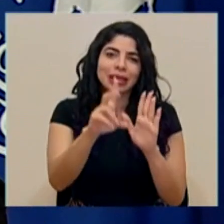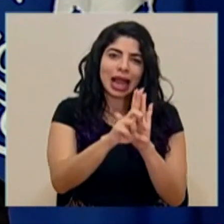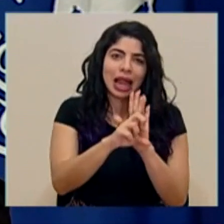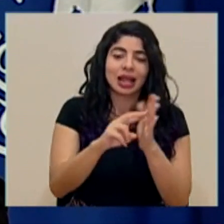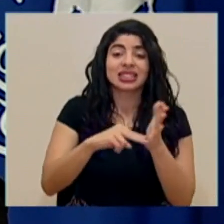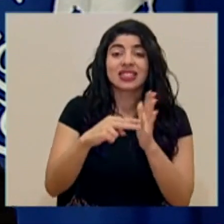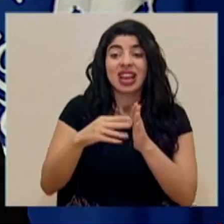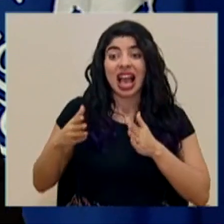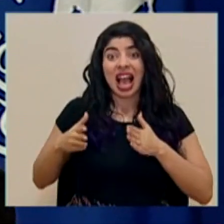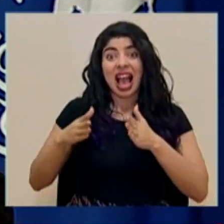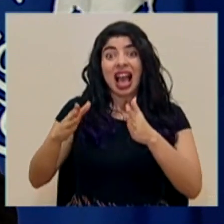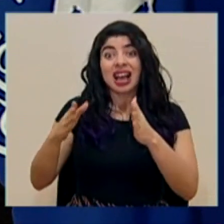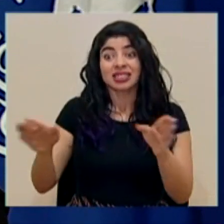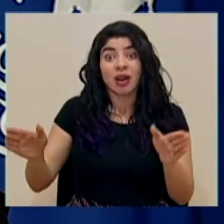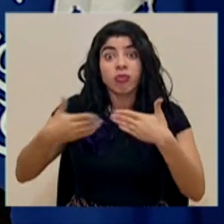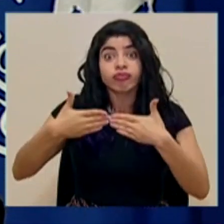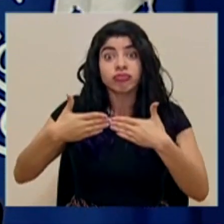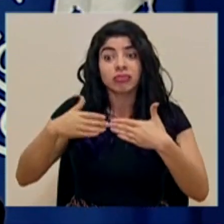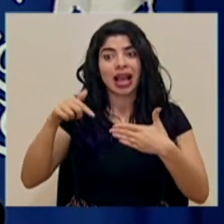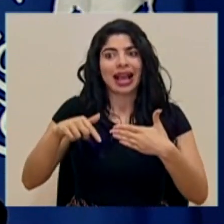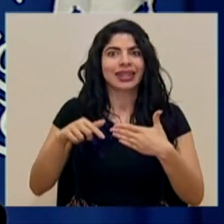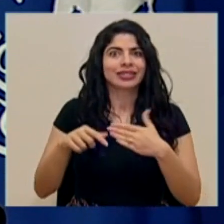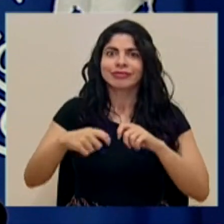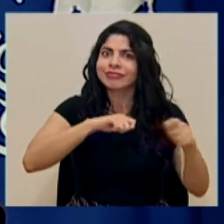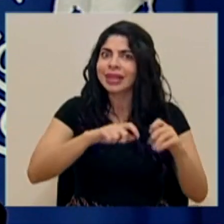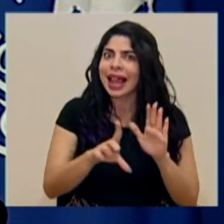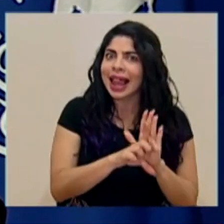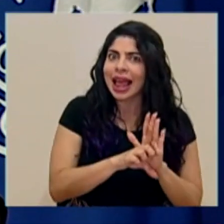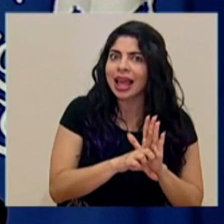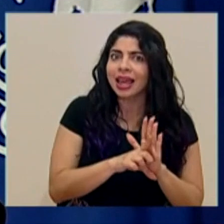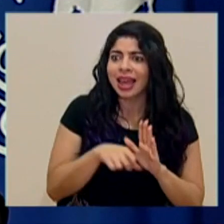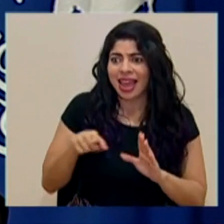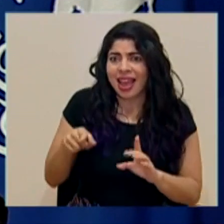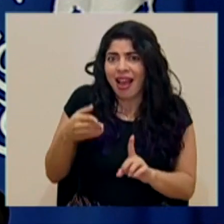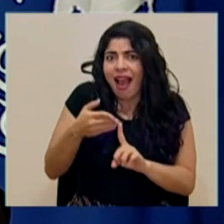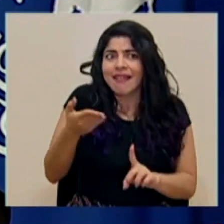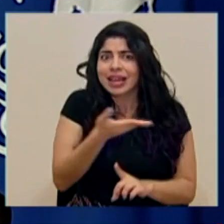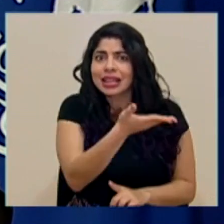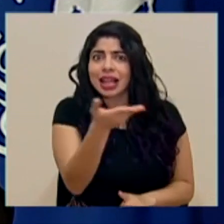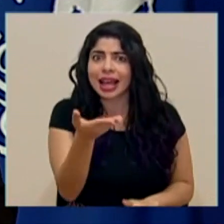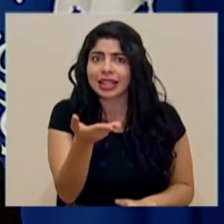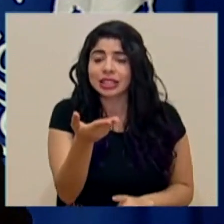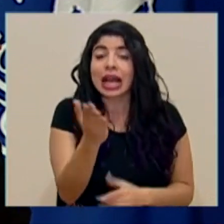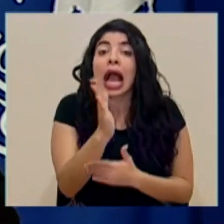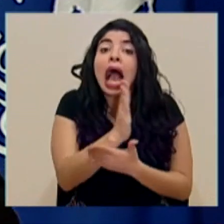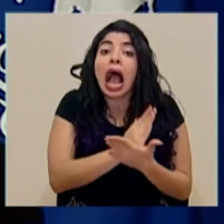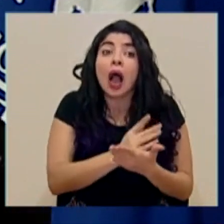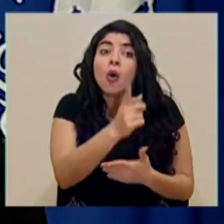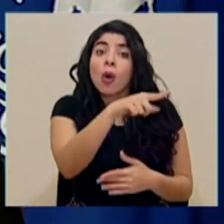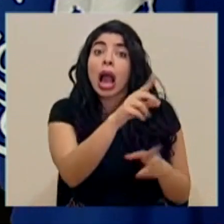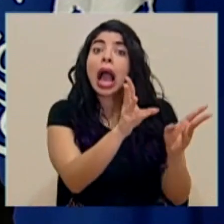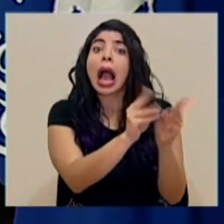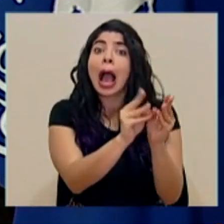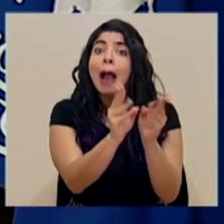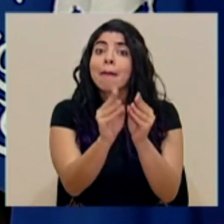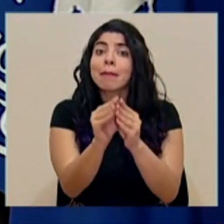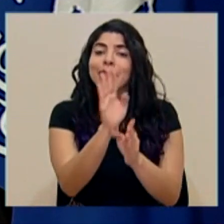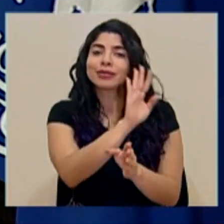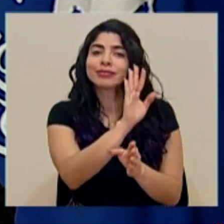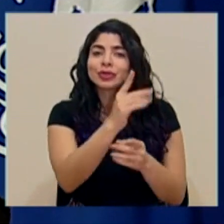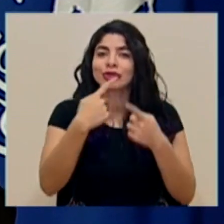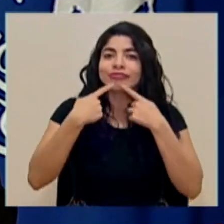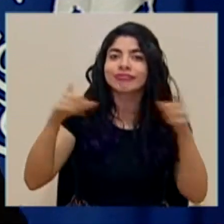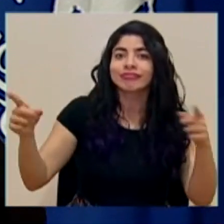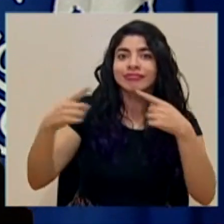bloquear carreteras es algo ilegal que les afectaba directamente, y aunque todas esas cámaras leíamos en sus